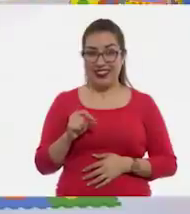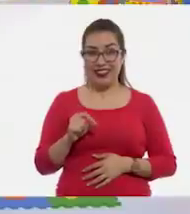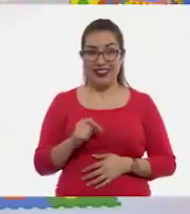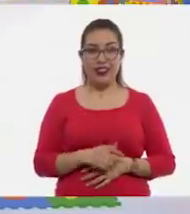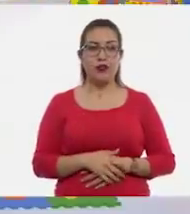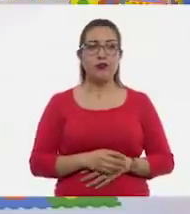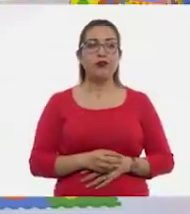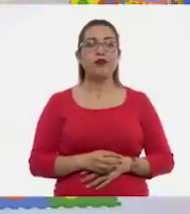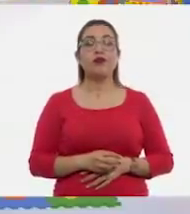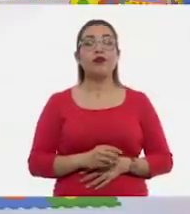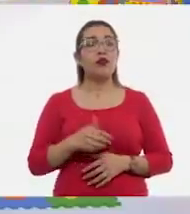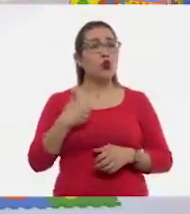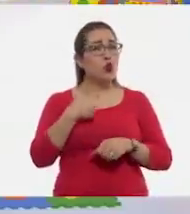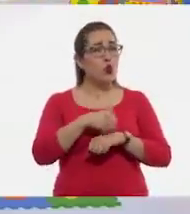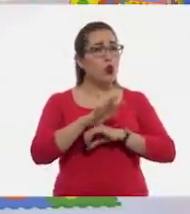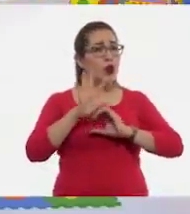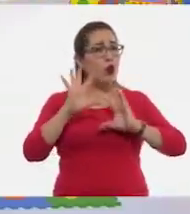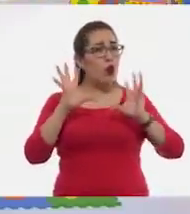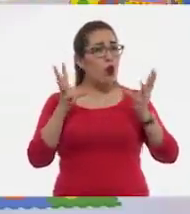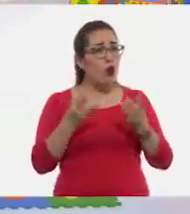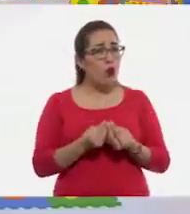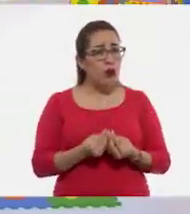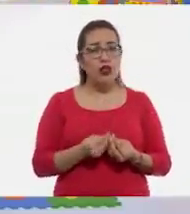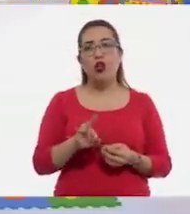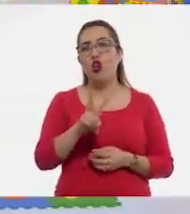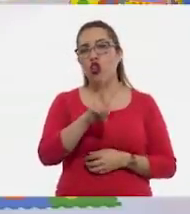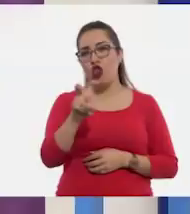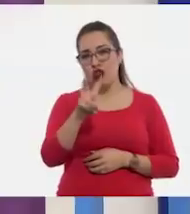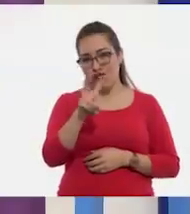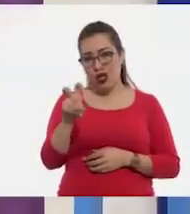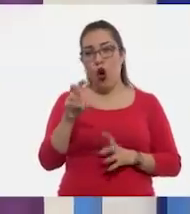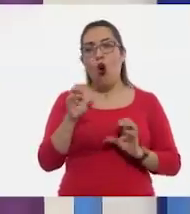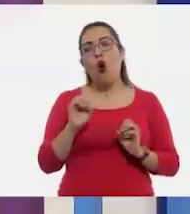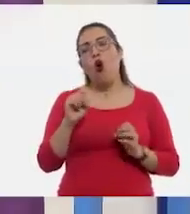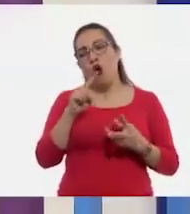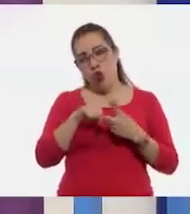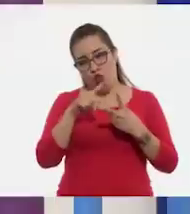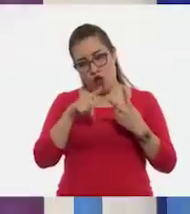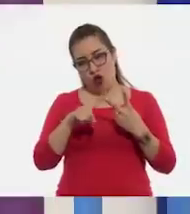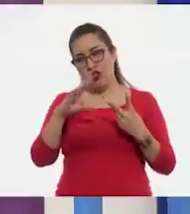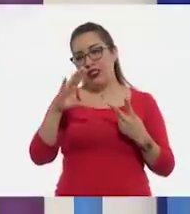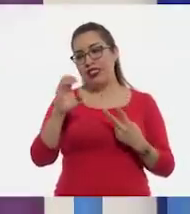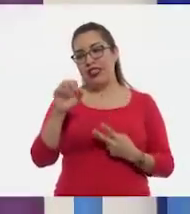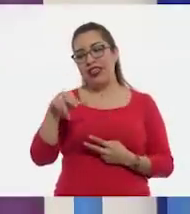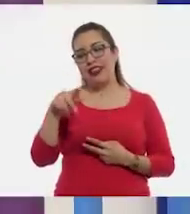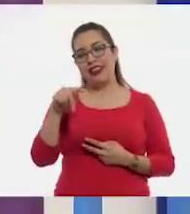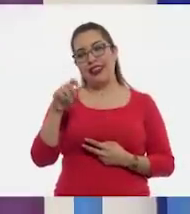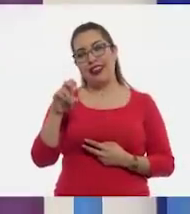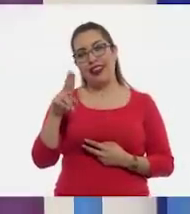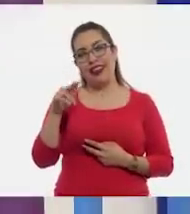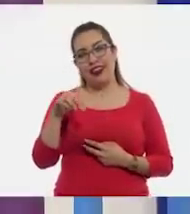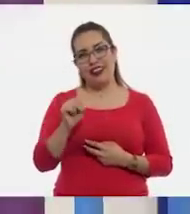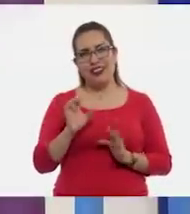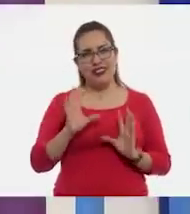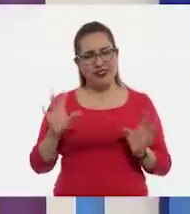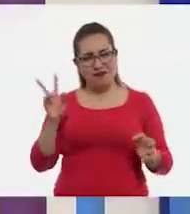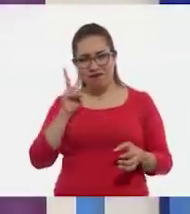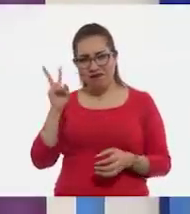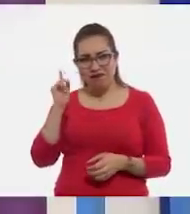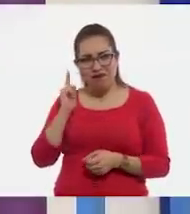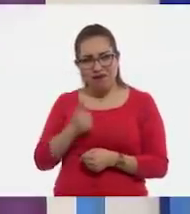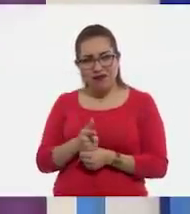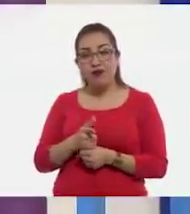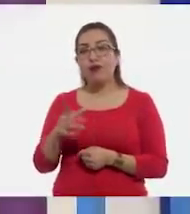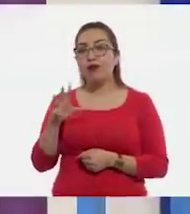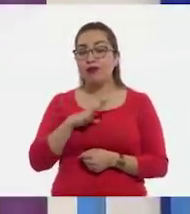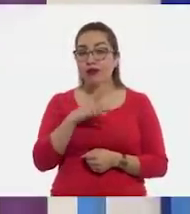número? ¡200! ¿O dos? ¡Centenas! ¡Muy bien! ¿Notaste? Necesitamos sumar 20